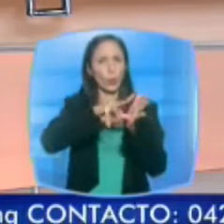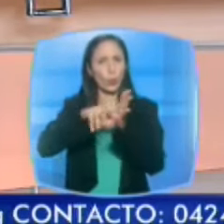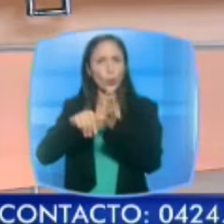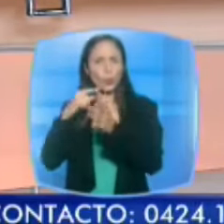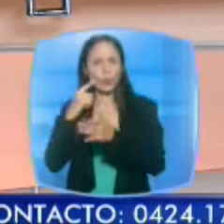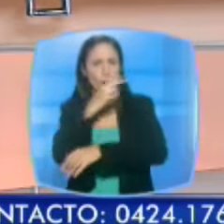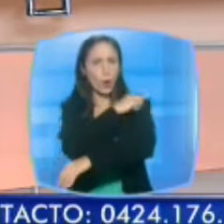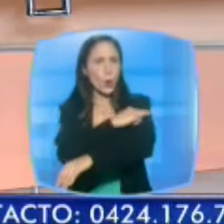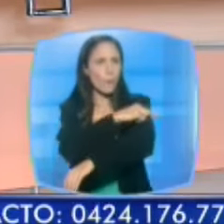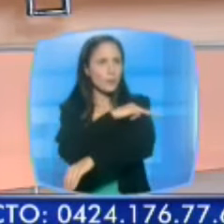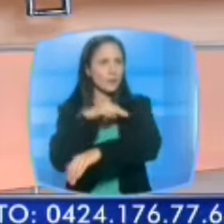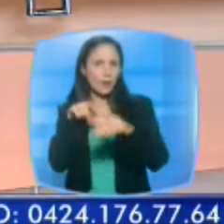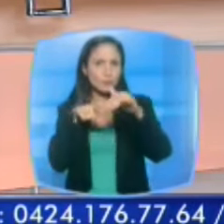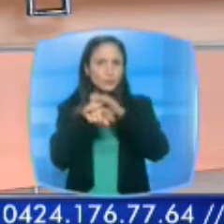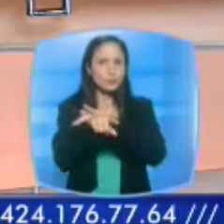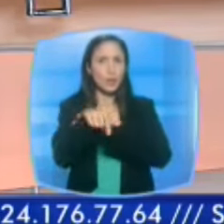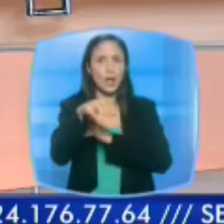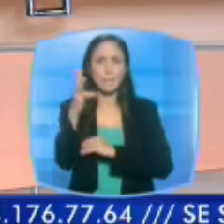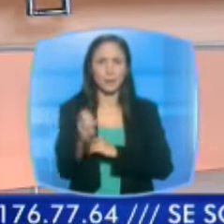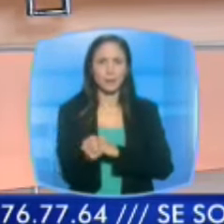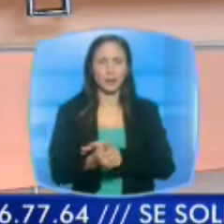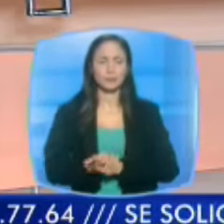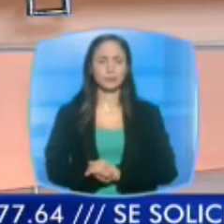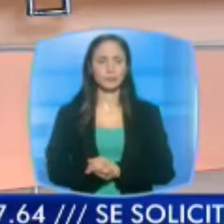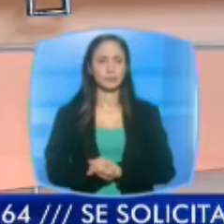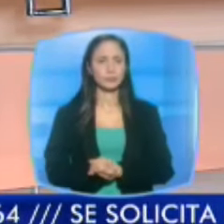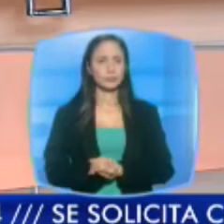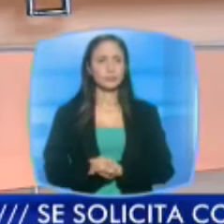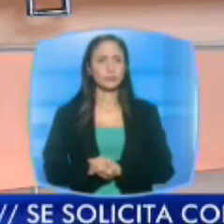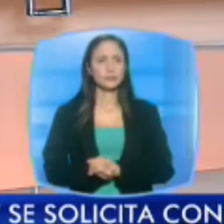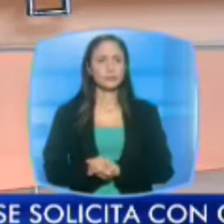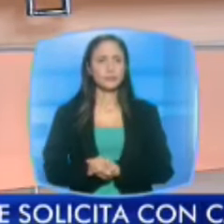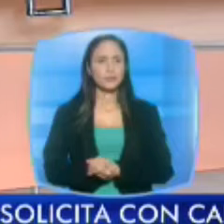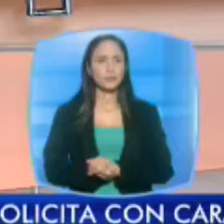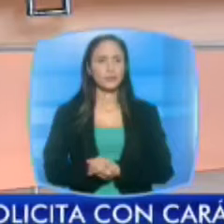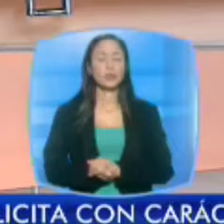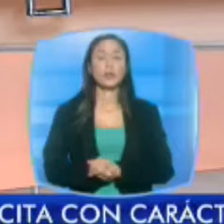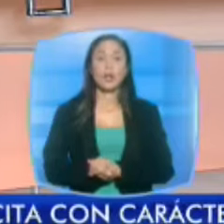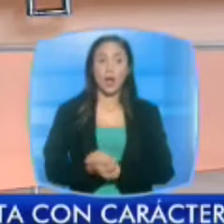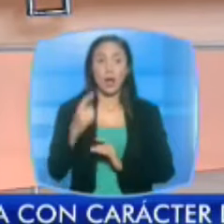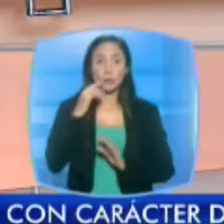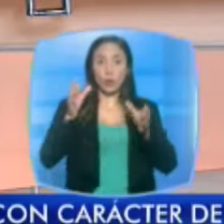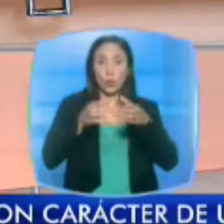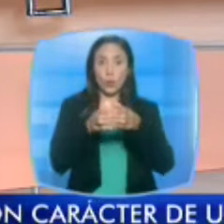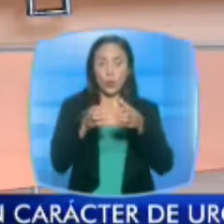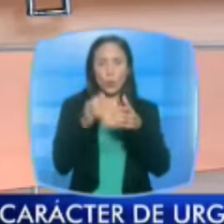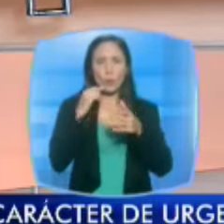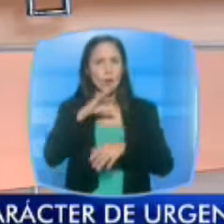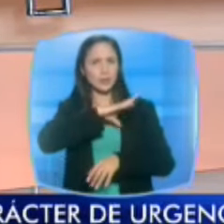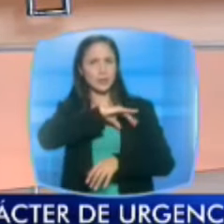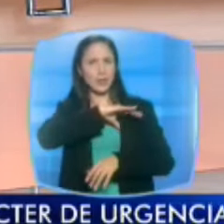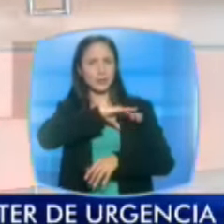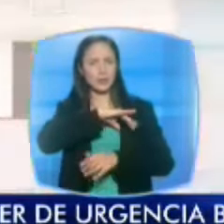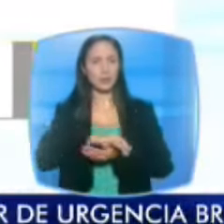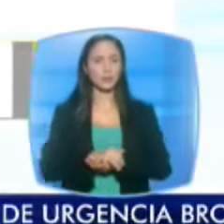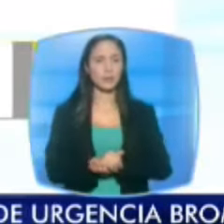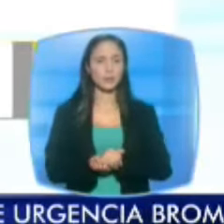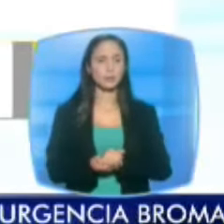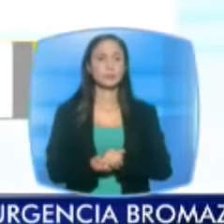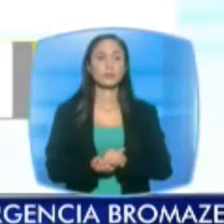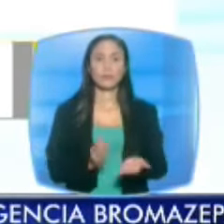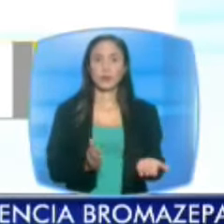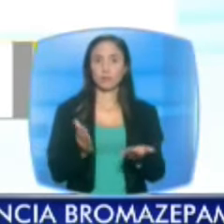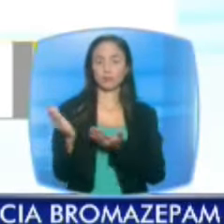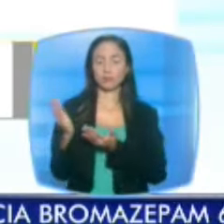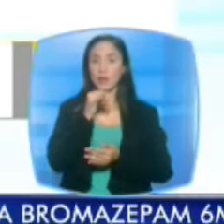del hospital Dr. Domingo Luciani, ubicado en la urbanización El Llanito. Los funcionarios del Cuerpo de Investigaciones Científicas Penales y